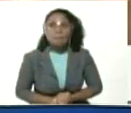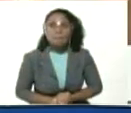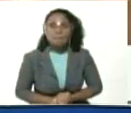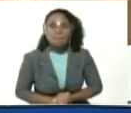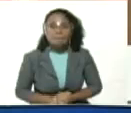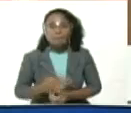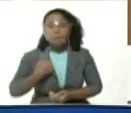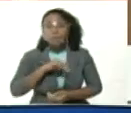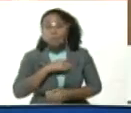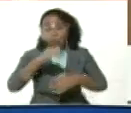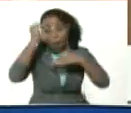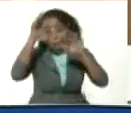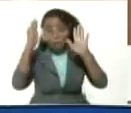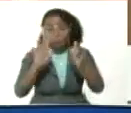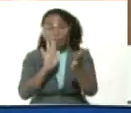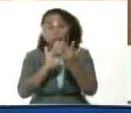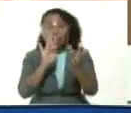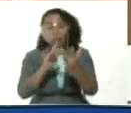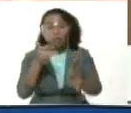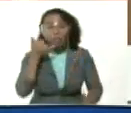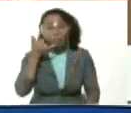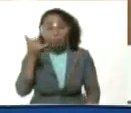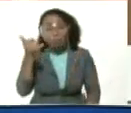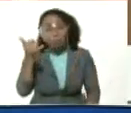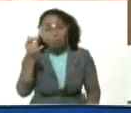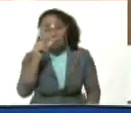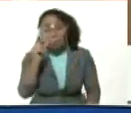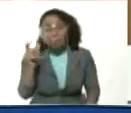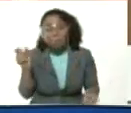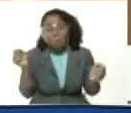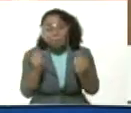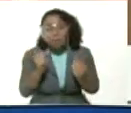Estamos pendientes para conectarnos con Jason Guzmán.